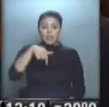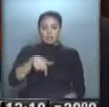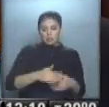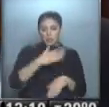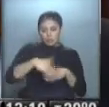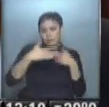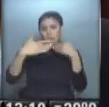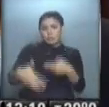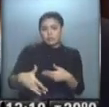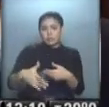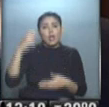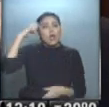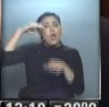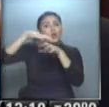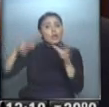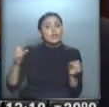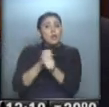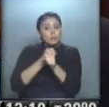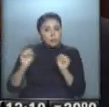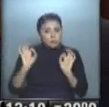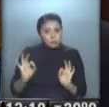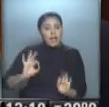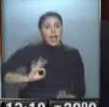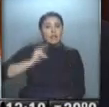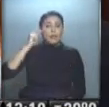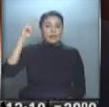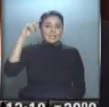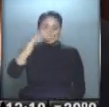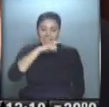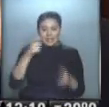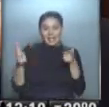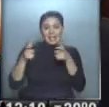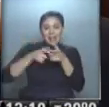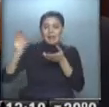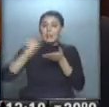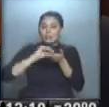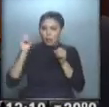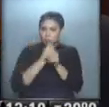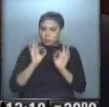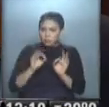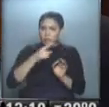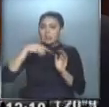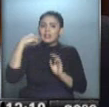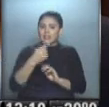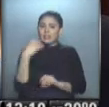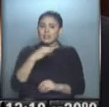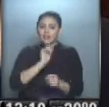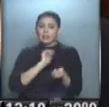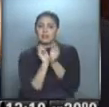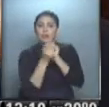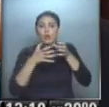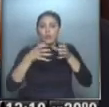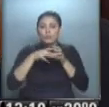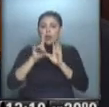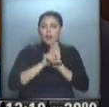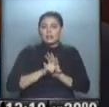fue aprobada por el Congreso en 2007 por la Cámara de Diputados, dictándose la respectiva resolución del Senado